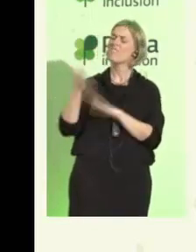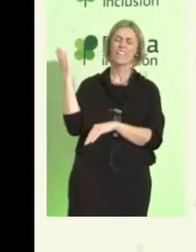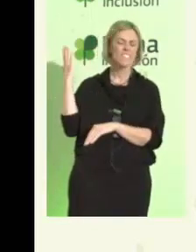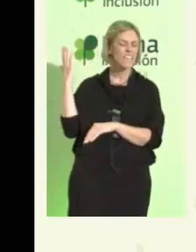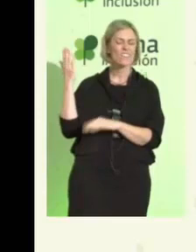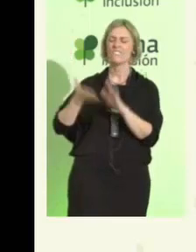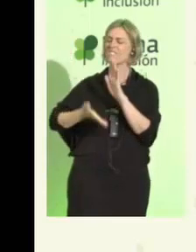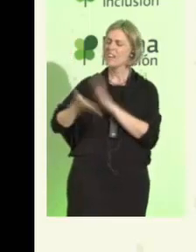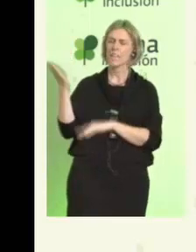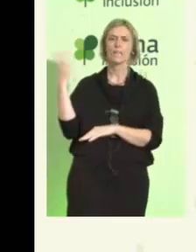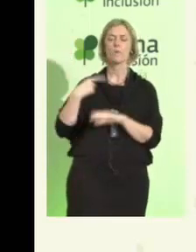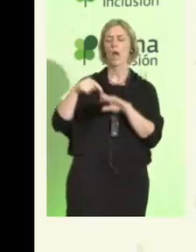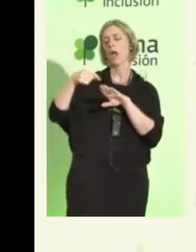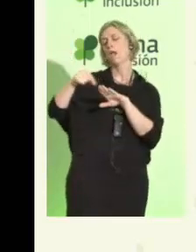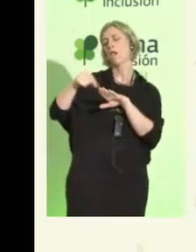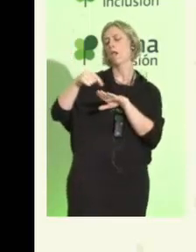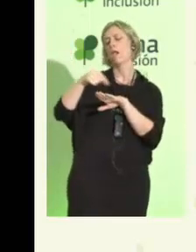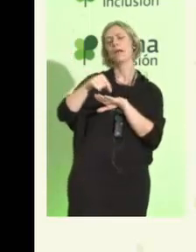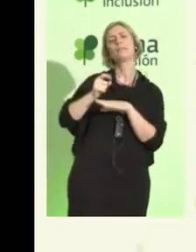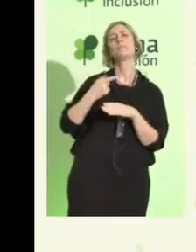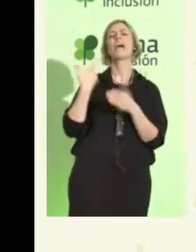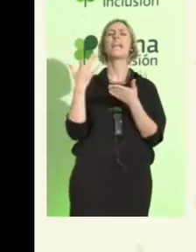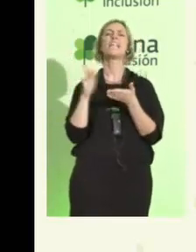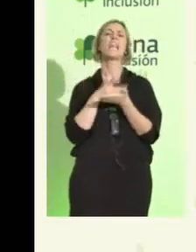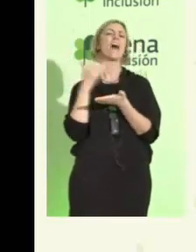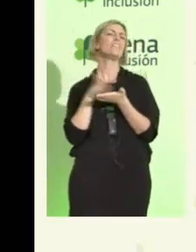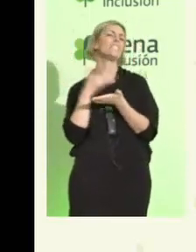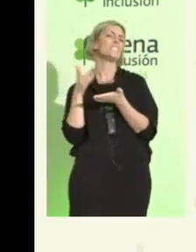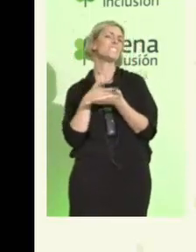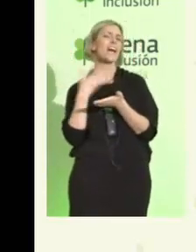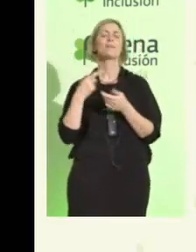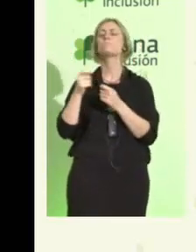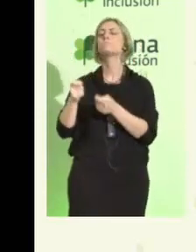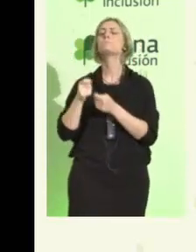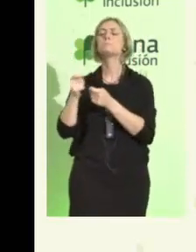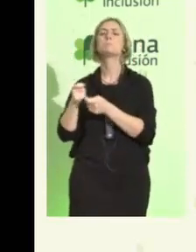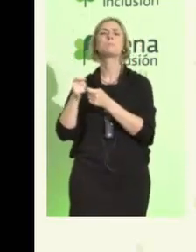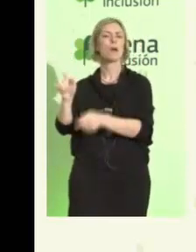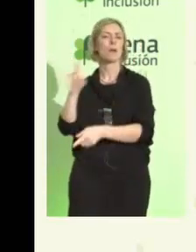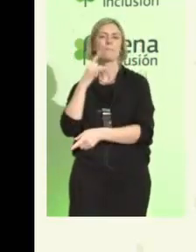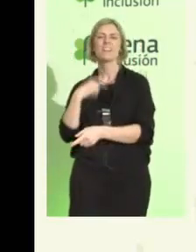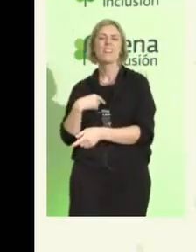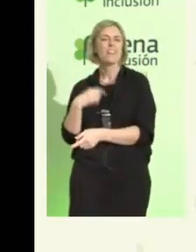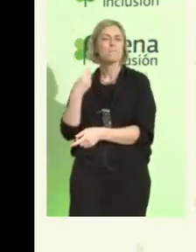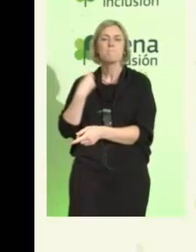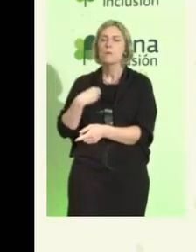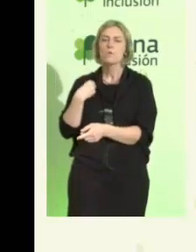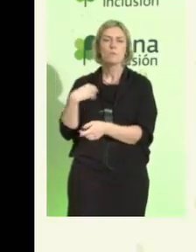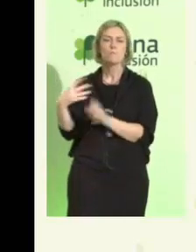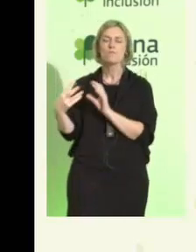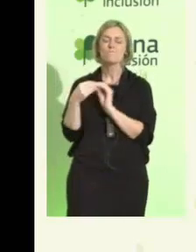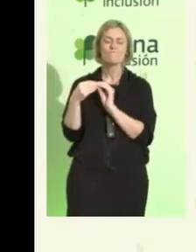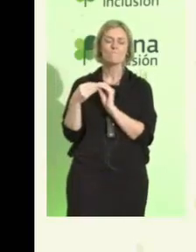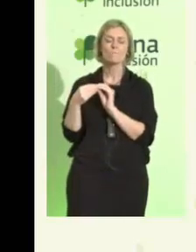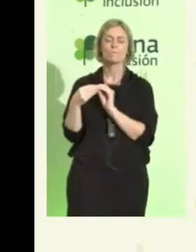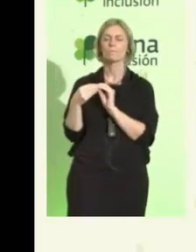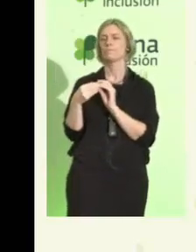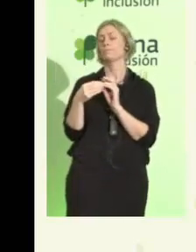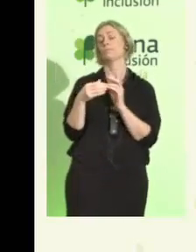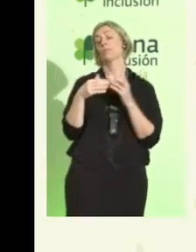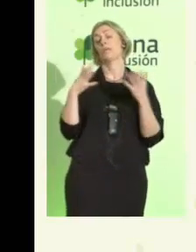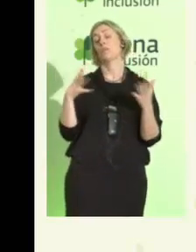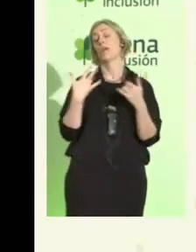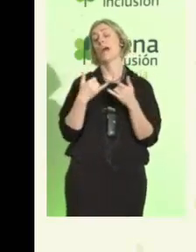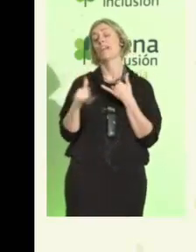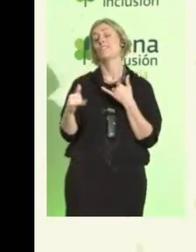de uñas y revistas y cosas. Y seguía diciéndome lo mismo. Y finalmente alguien en la institución me